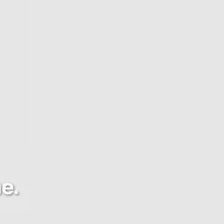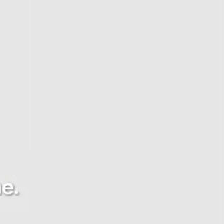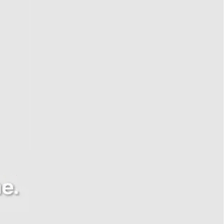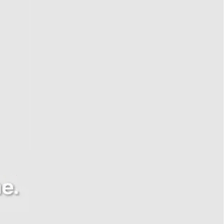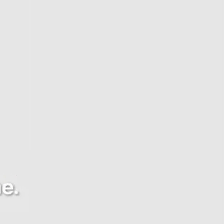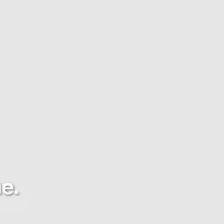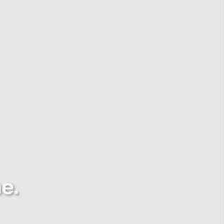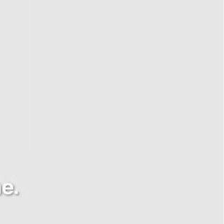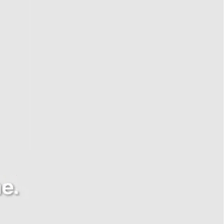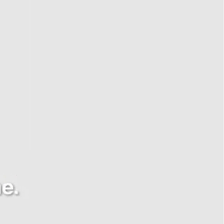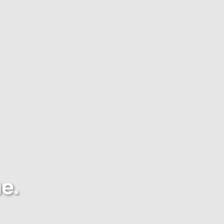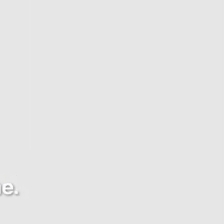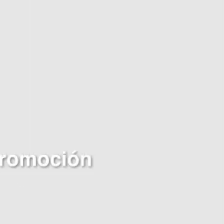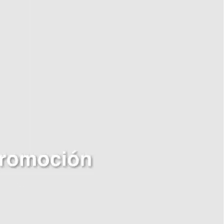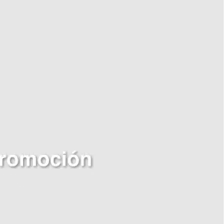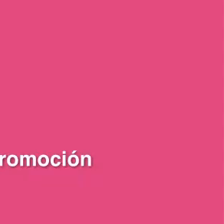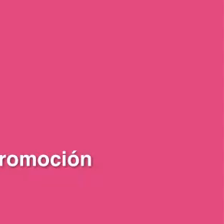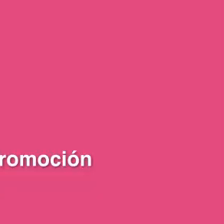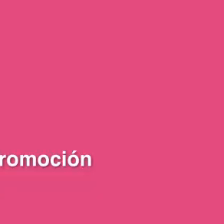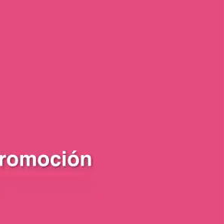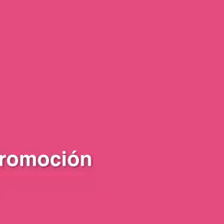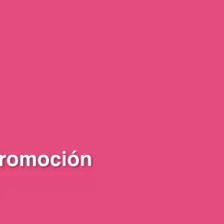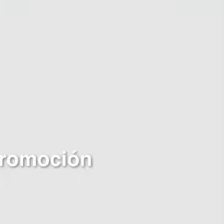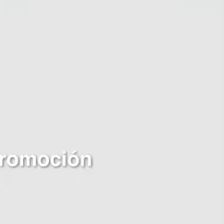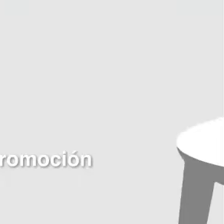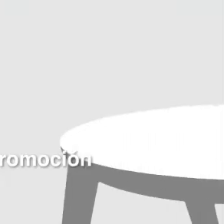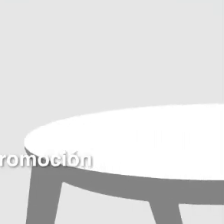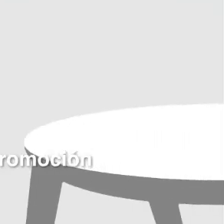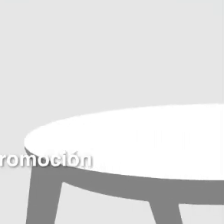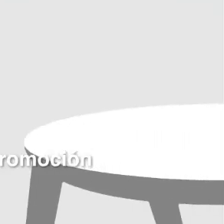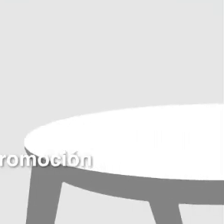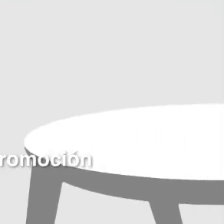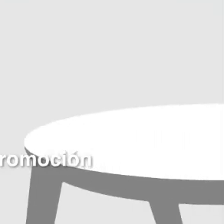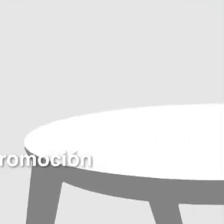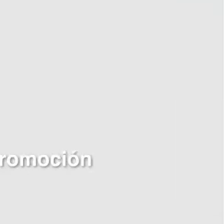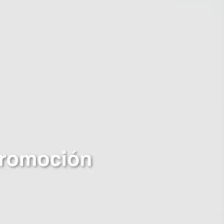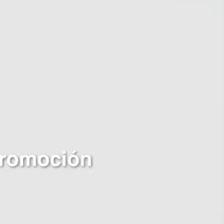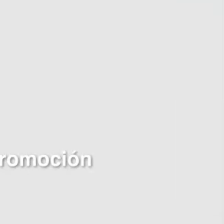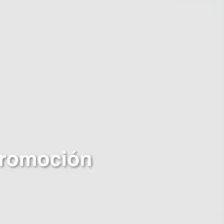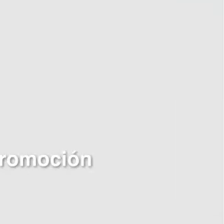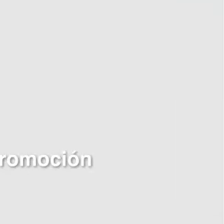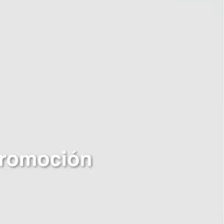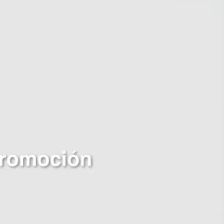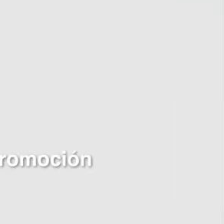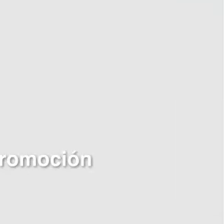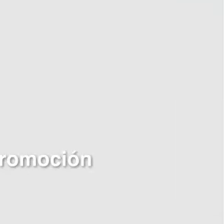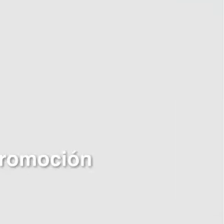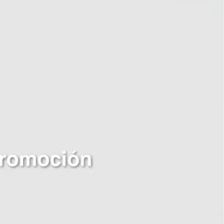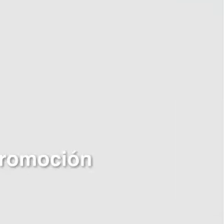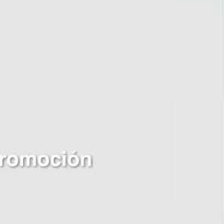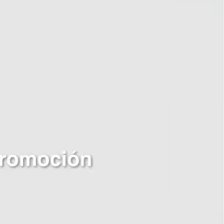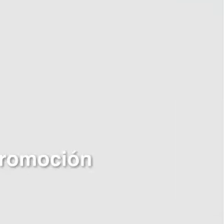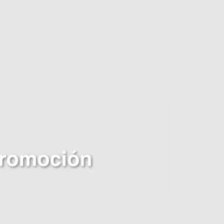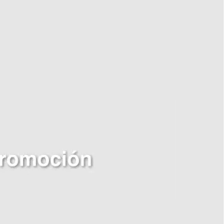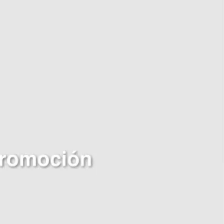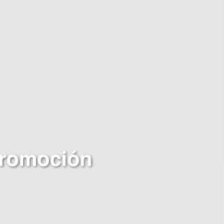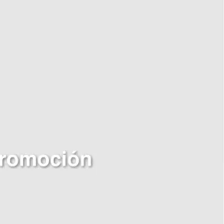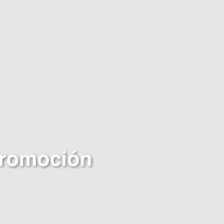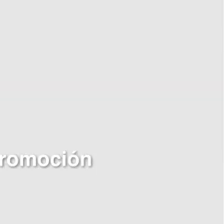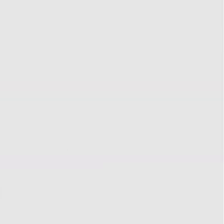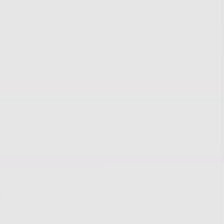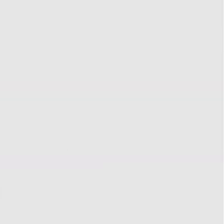Ministerio de Salud, de Educación y Sename. Participó de 13 mesas de trabajo para procurar el respeto y promoción de los derechos de las niñas,